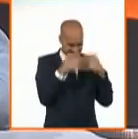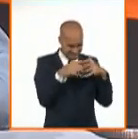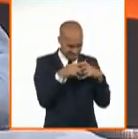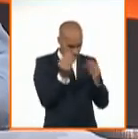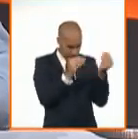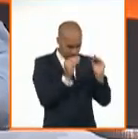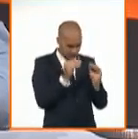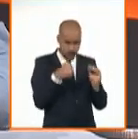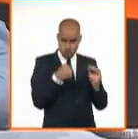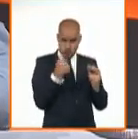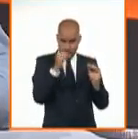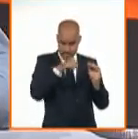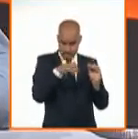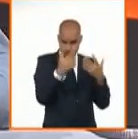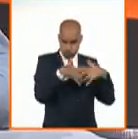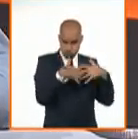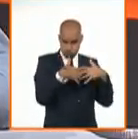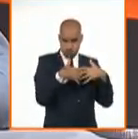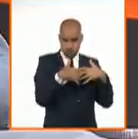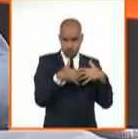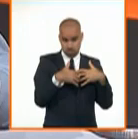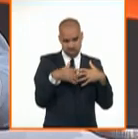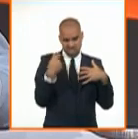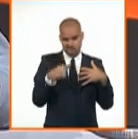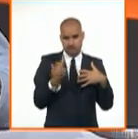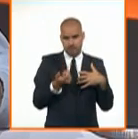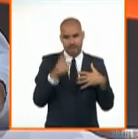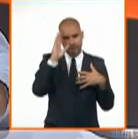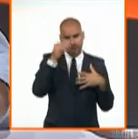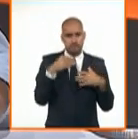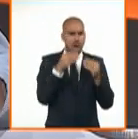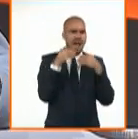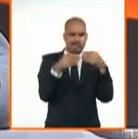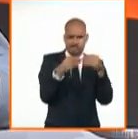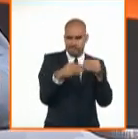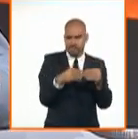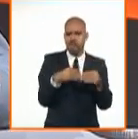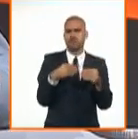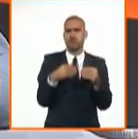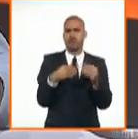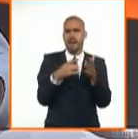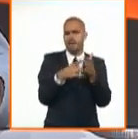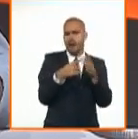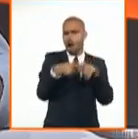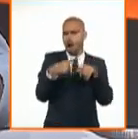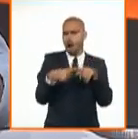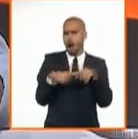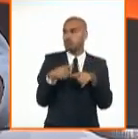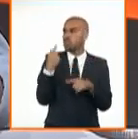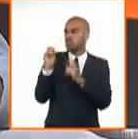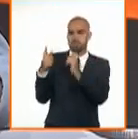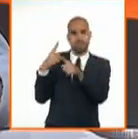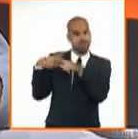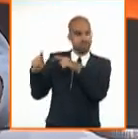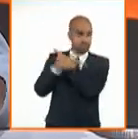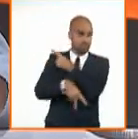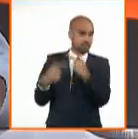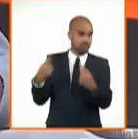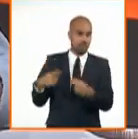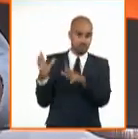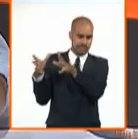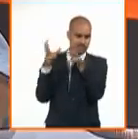también son volúmenes de gas es de chapa electrodo perfiles plancha tanto en la industria fuera de la electricidad